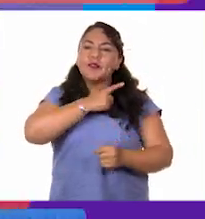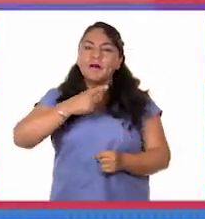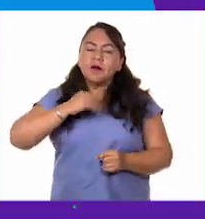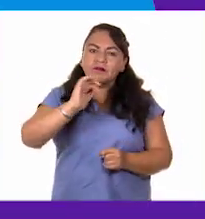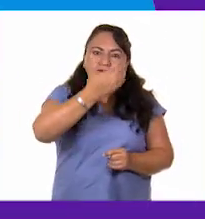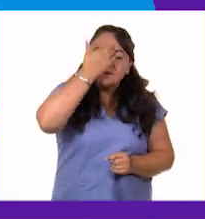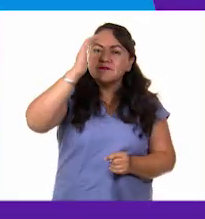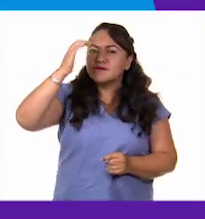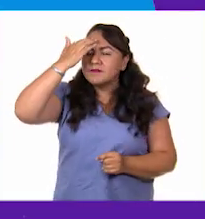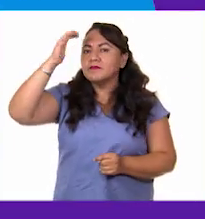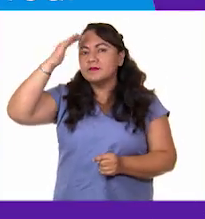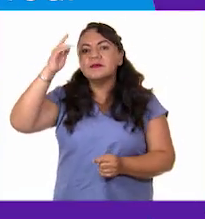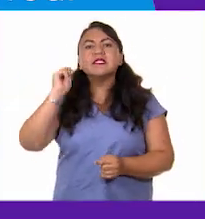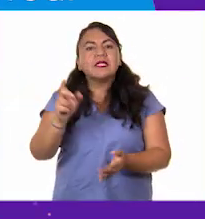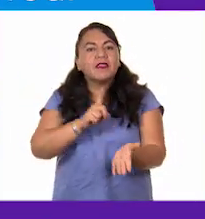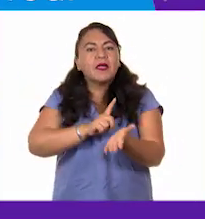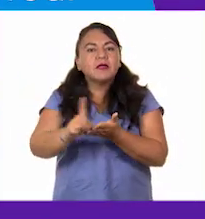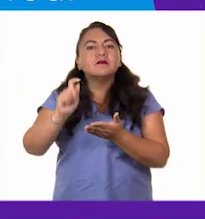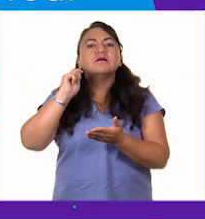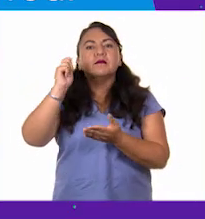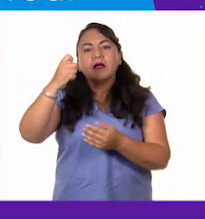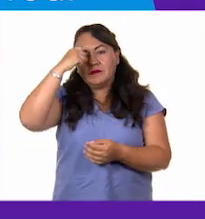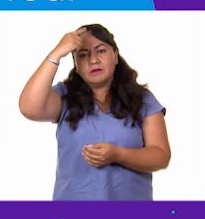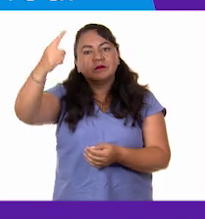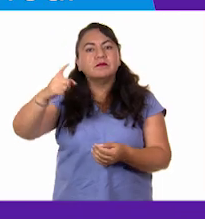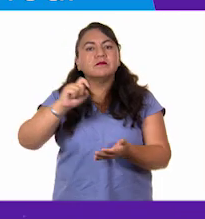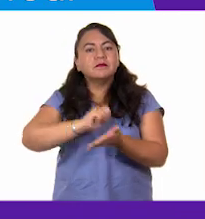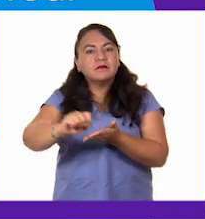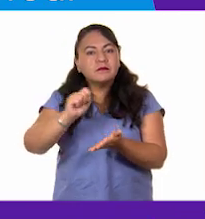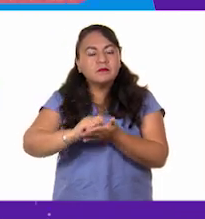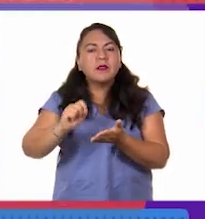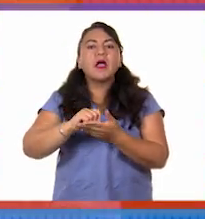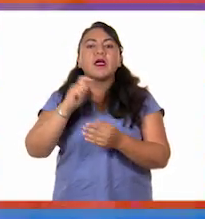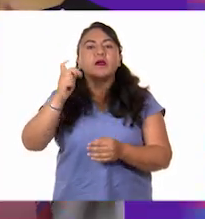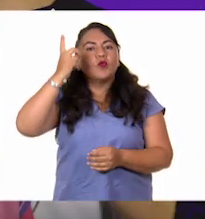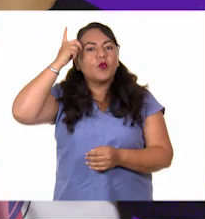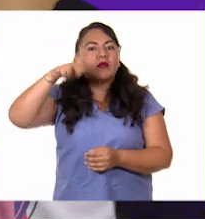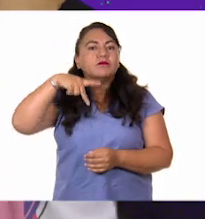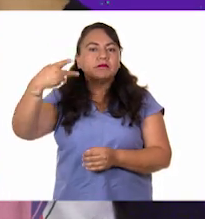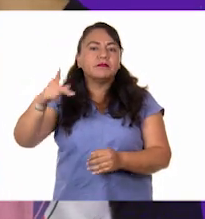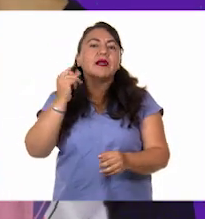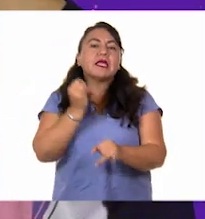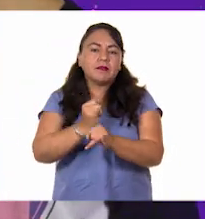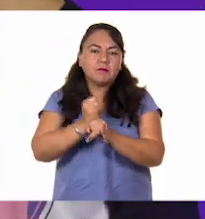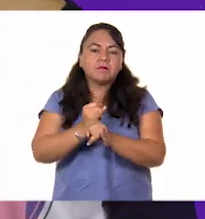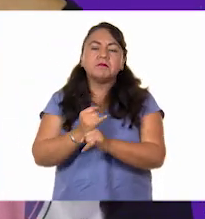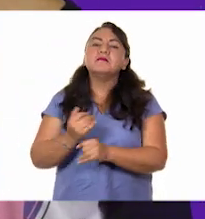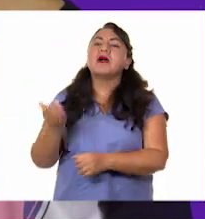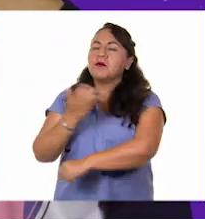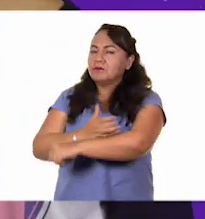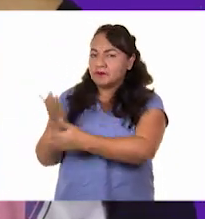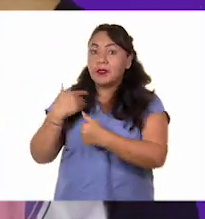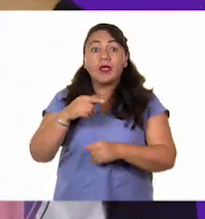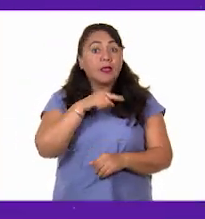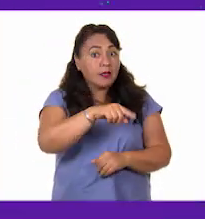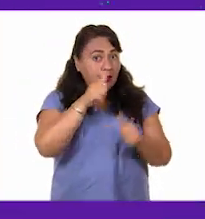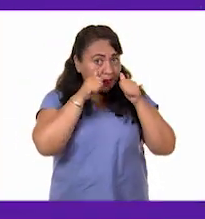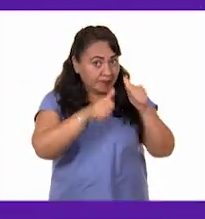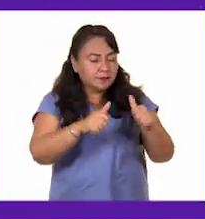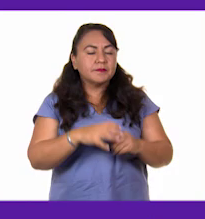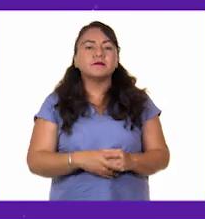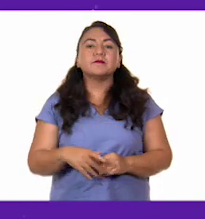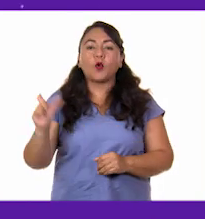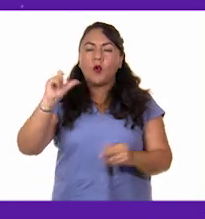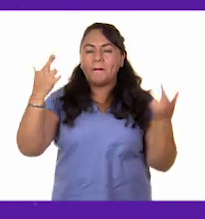conocer: los derechos de autor y la propiedad intelectual en Internet. Acompáñenos. Y pongan mucha atención. Cuando